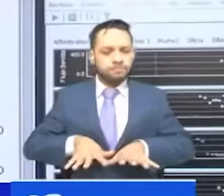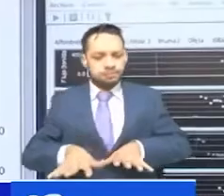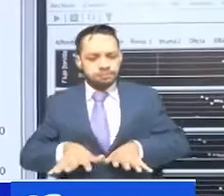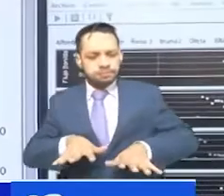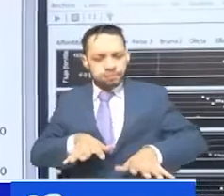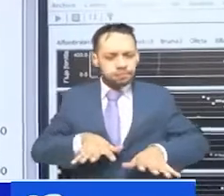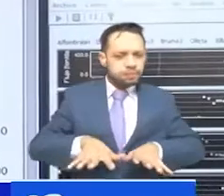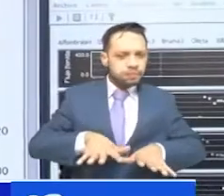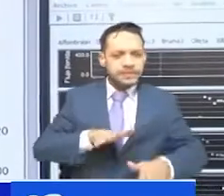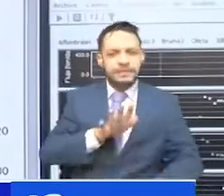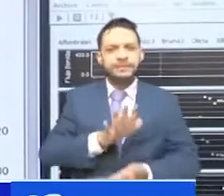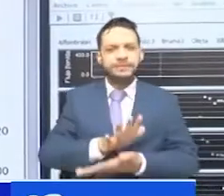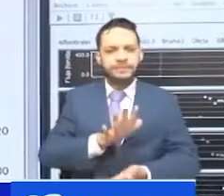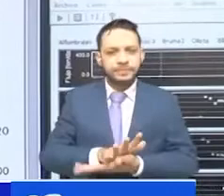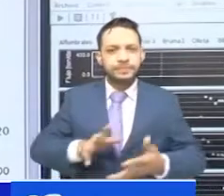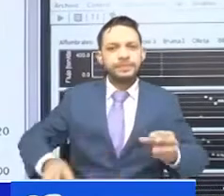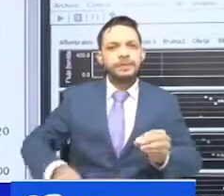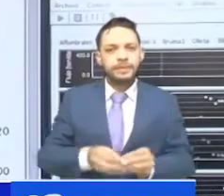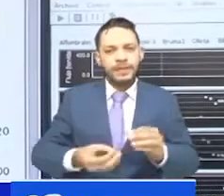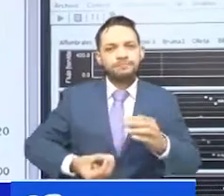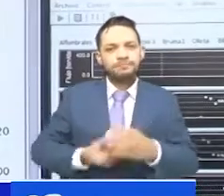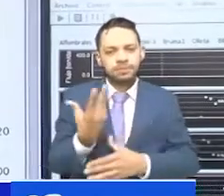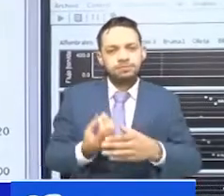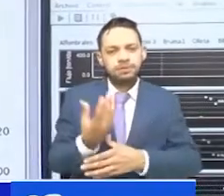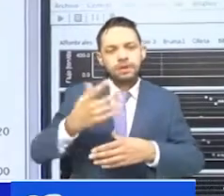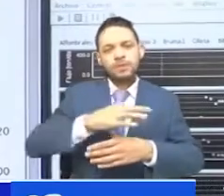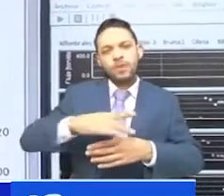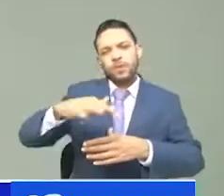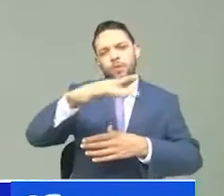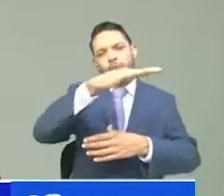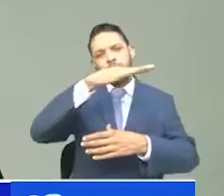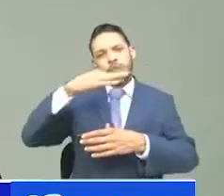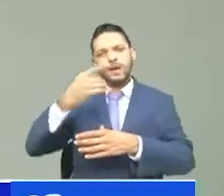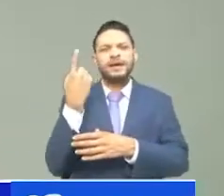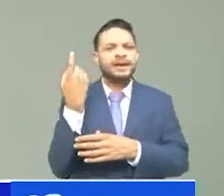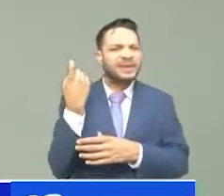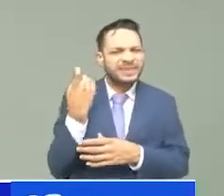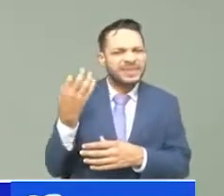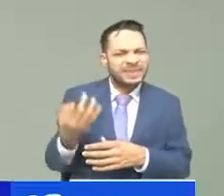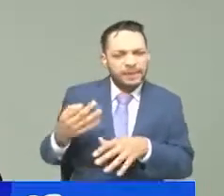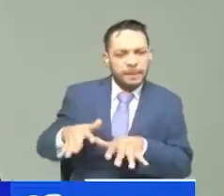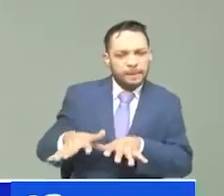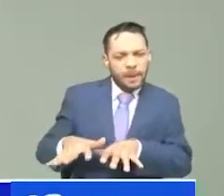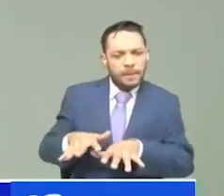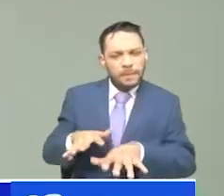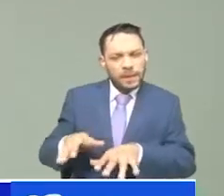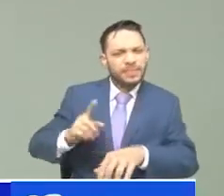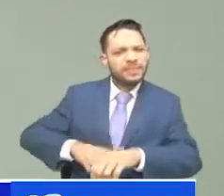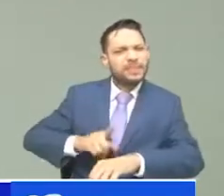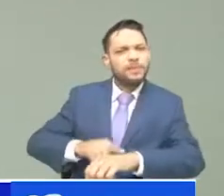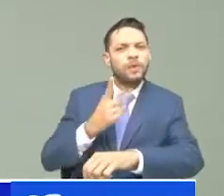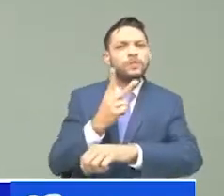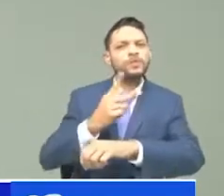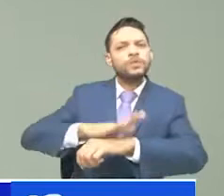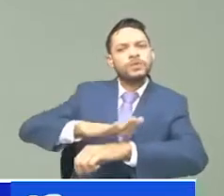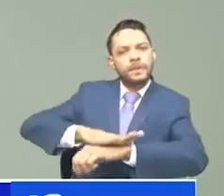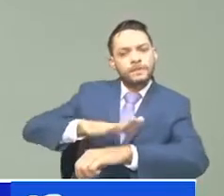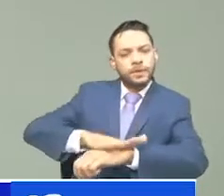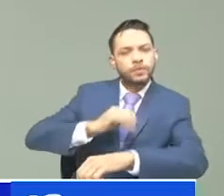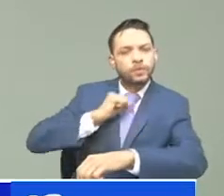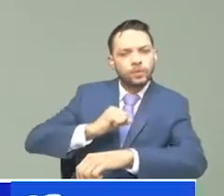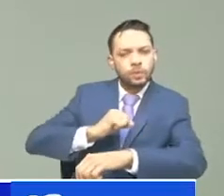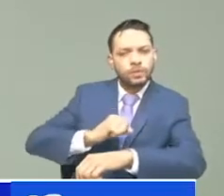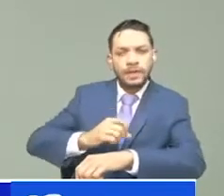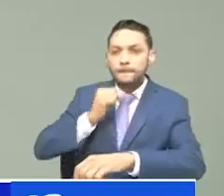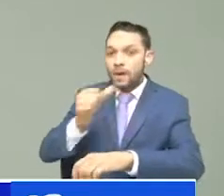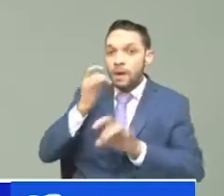no se descarta la aparición de nuevos movimientos. Ayer hubo una sismicidad cerca del mediodía un poco más fuerte, sin que